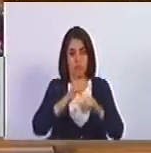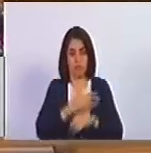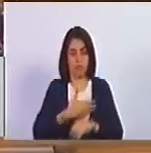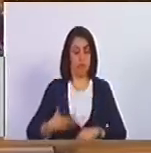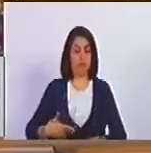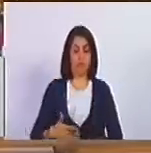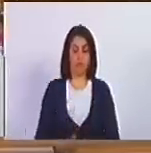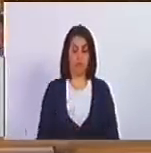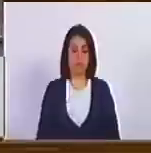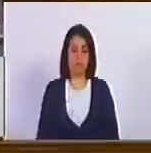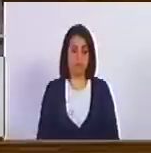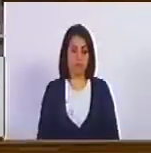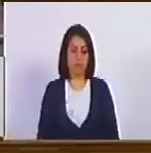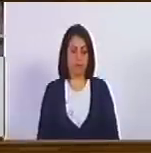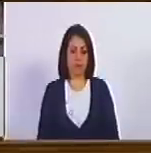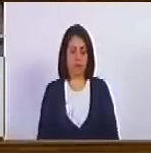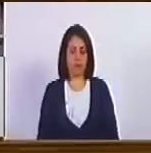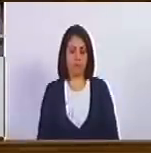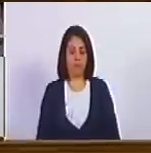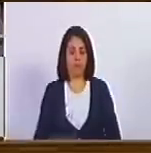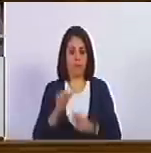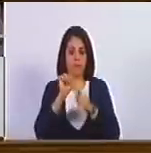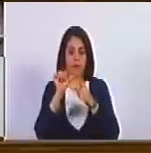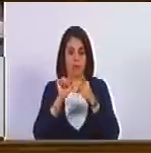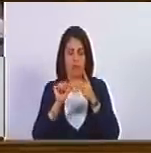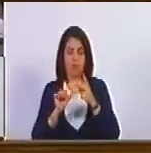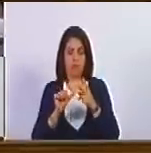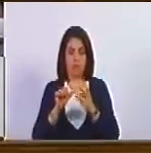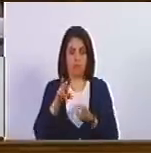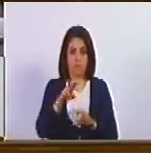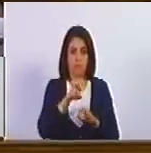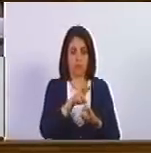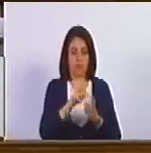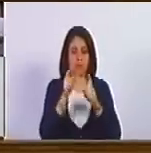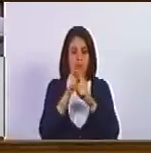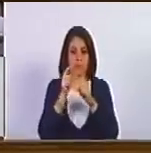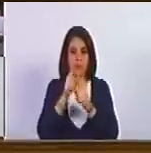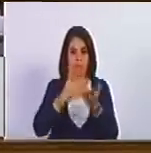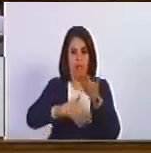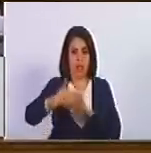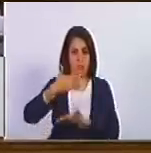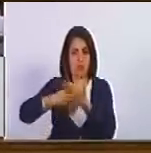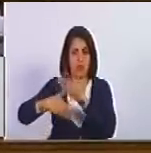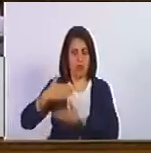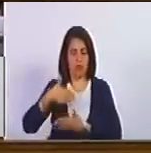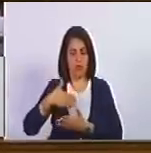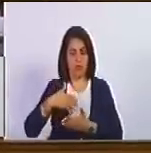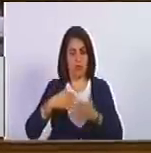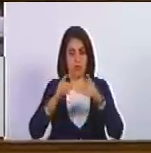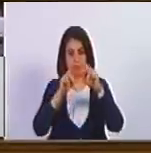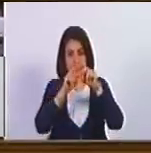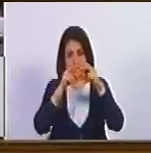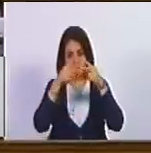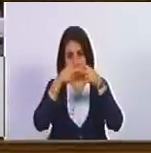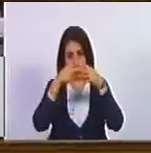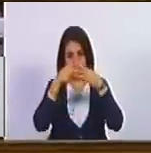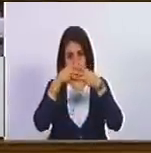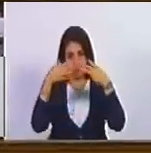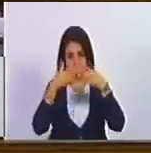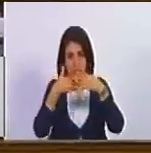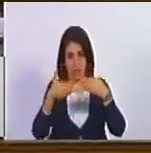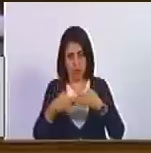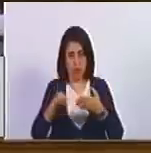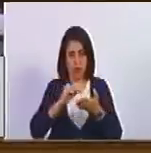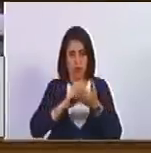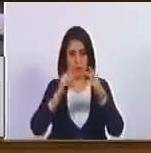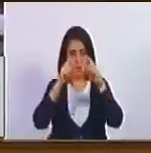señor presidente. Si no afecta un elemento jurídico, yo eliminaría el término armonización en la tercera línea para evitar la redundancia con